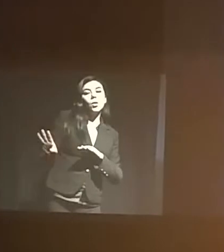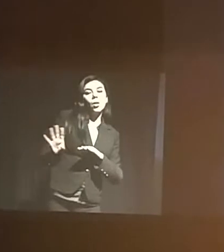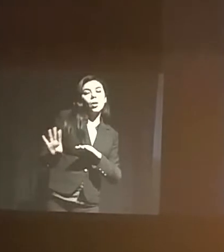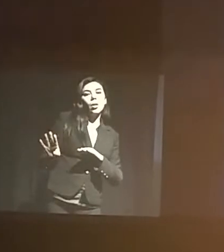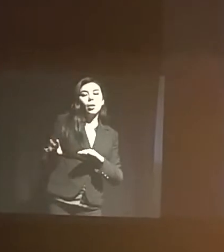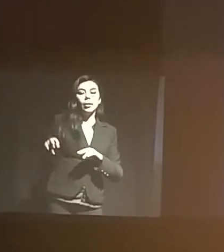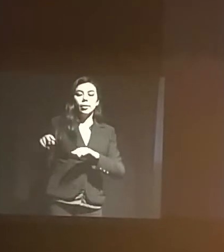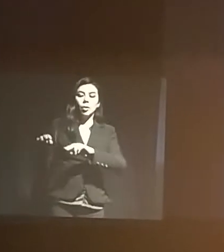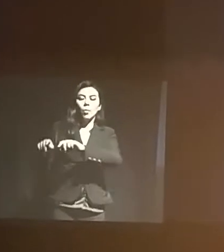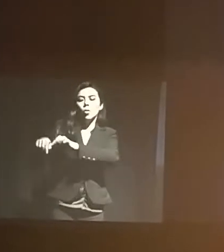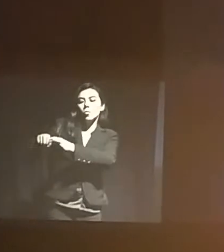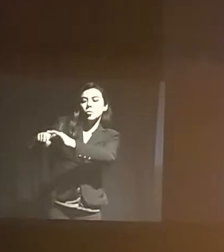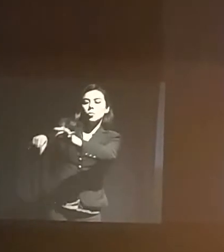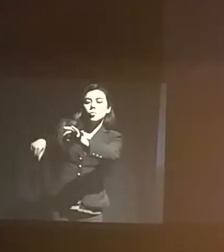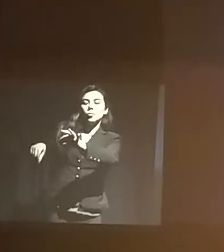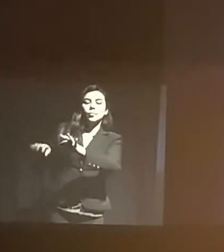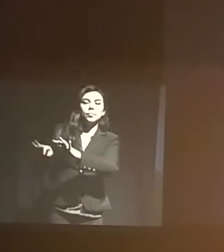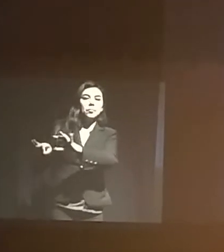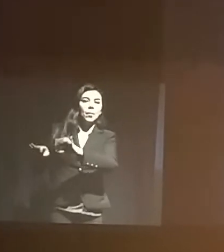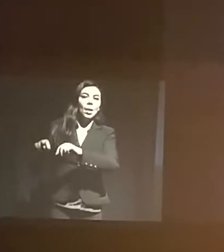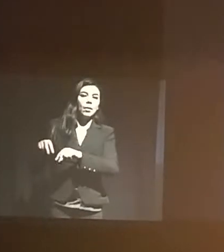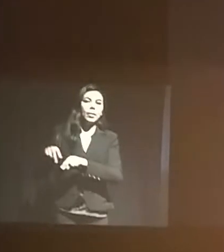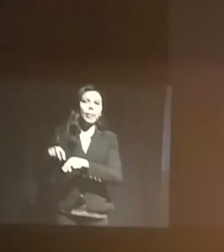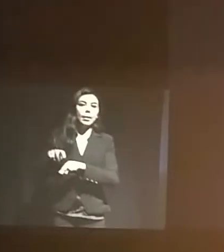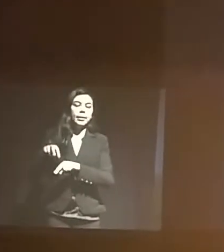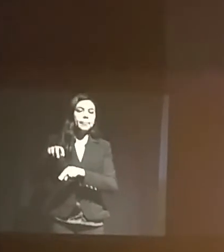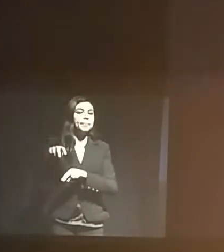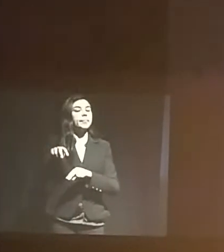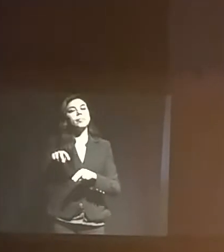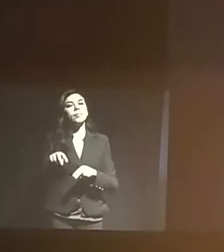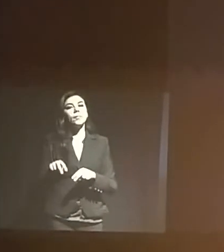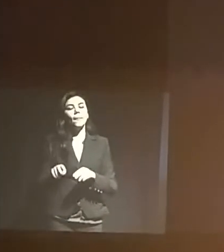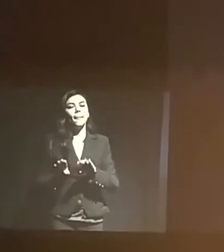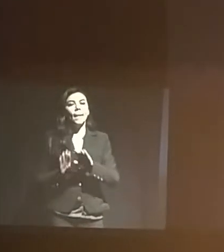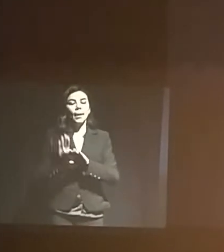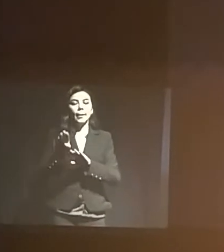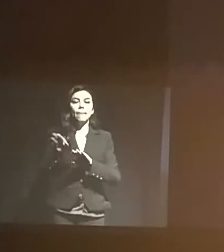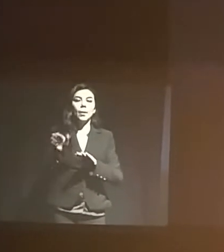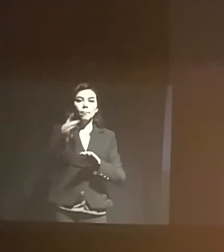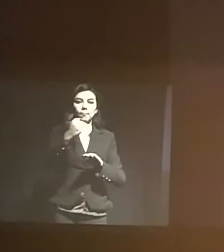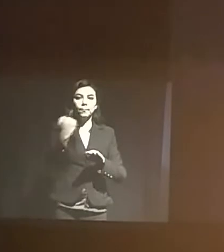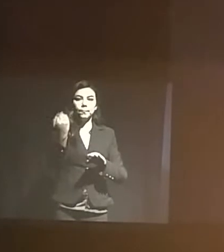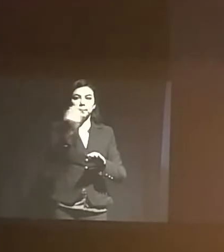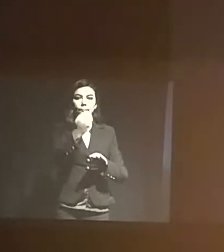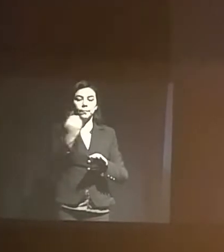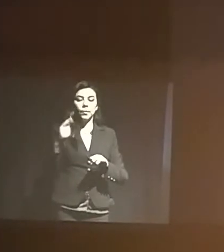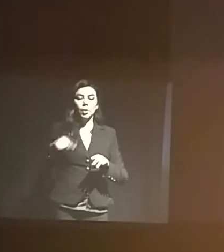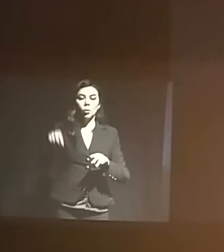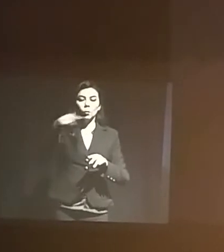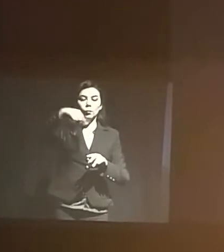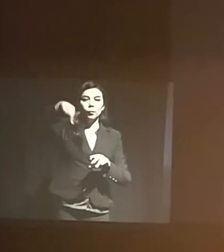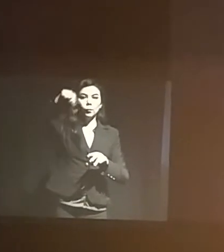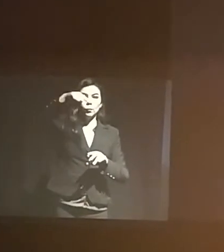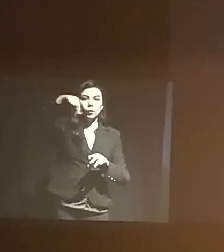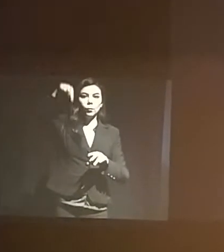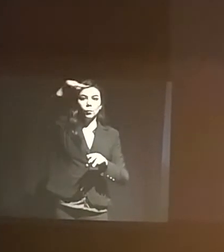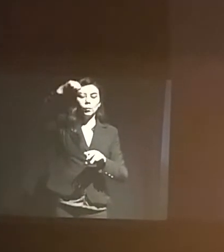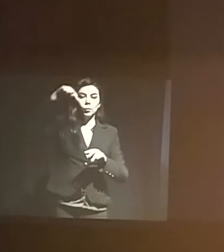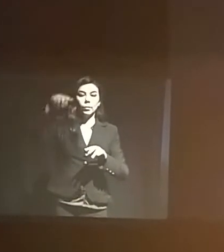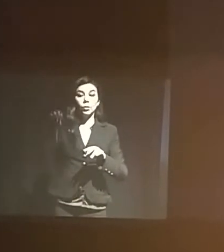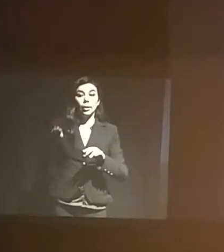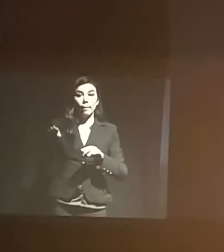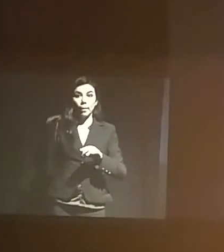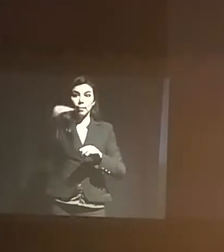lado de la escalera. Tenemos rampas en espiral. Esa en Noruega es muy interesante, si tú la ves